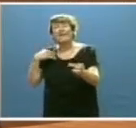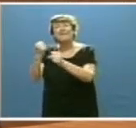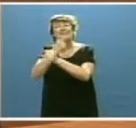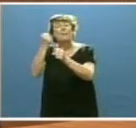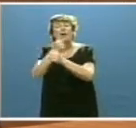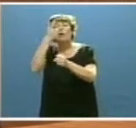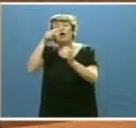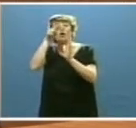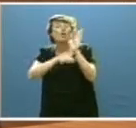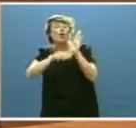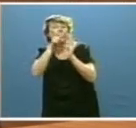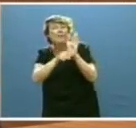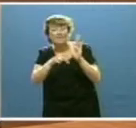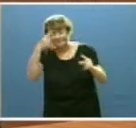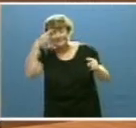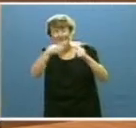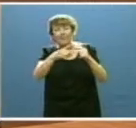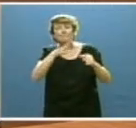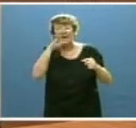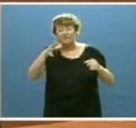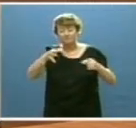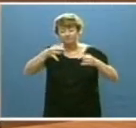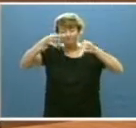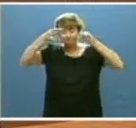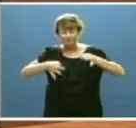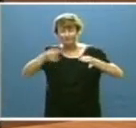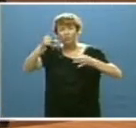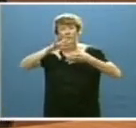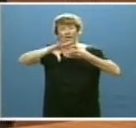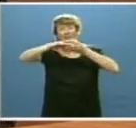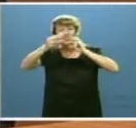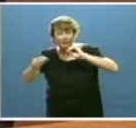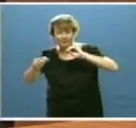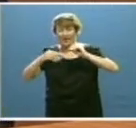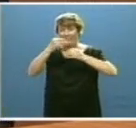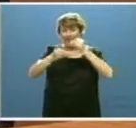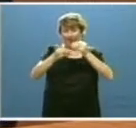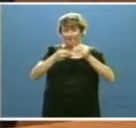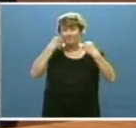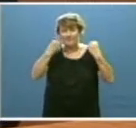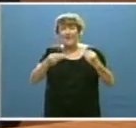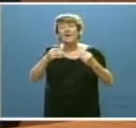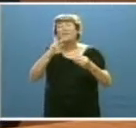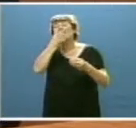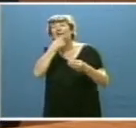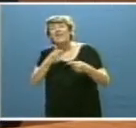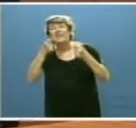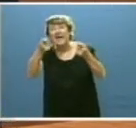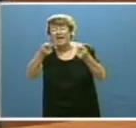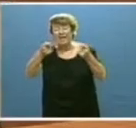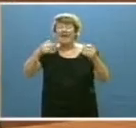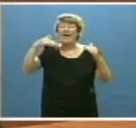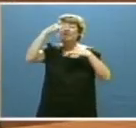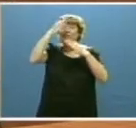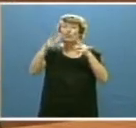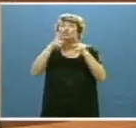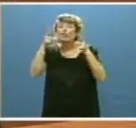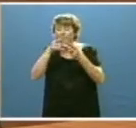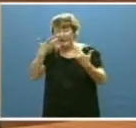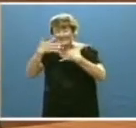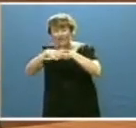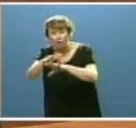a perfeccionar su configuración facilitando la transición de la atención social a la inserción laboral y